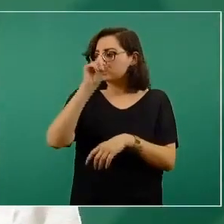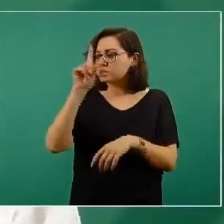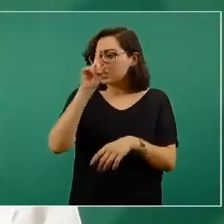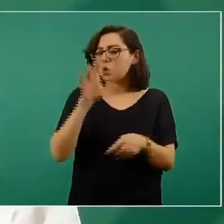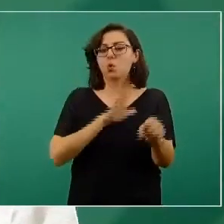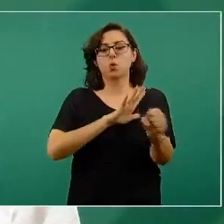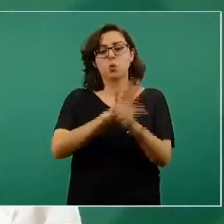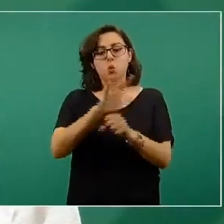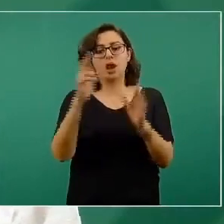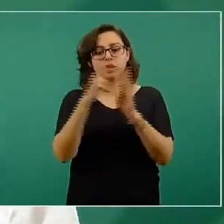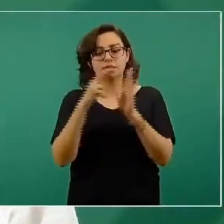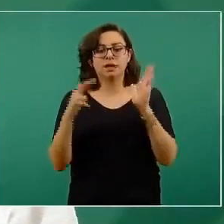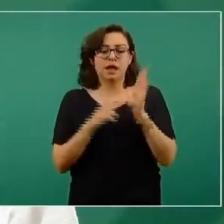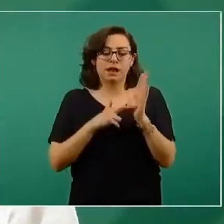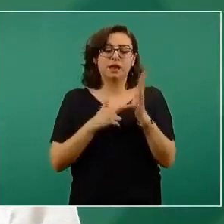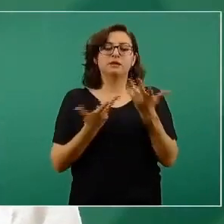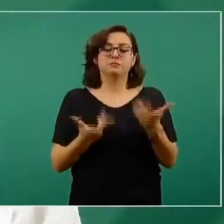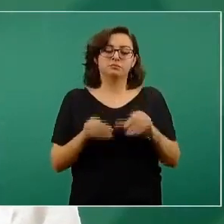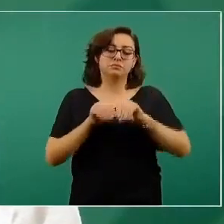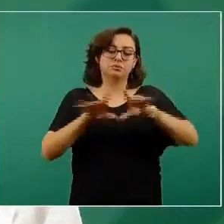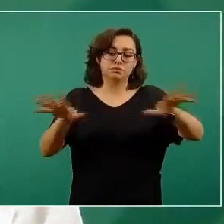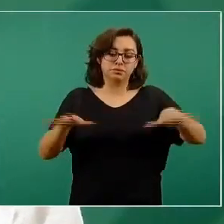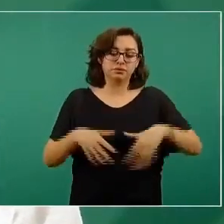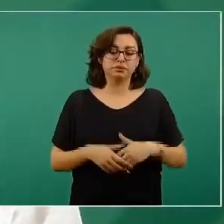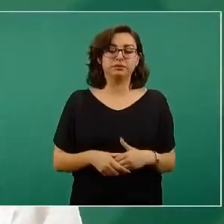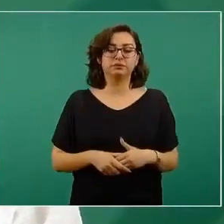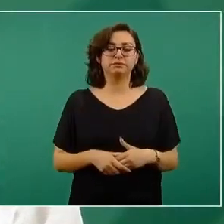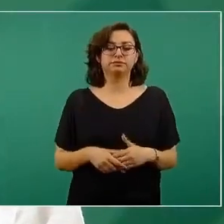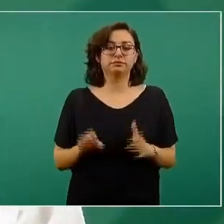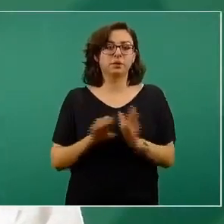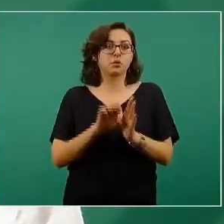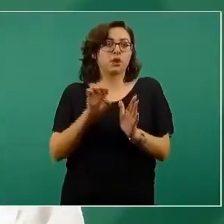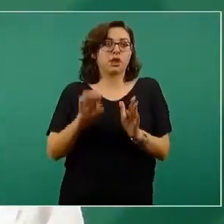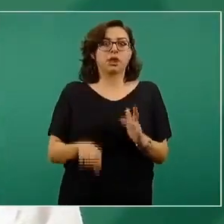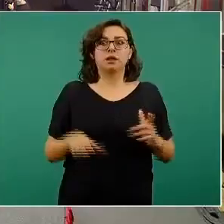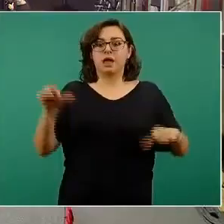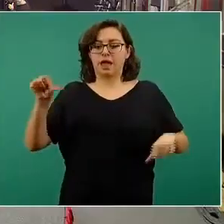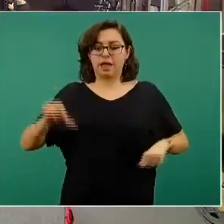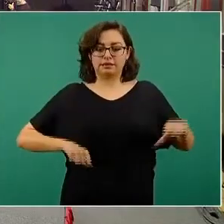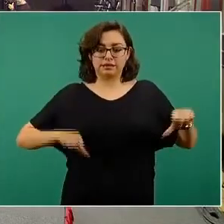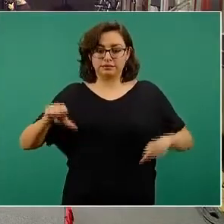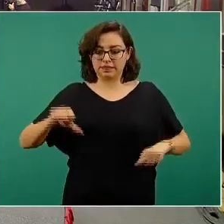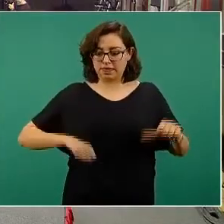para varias decisiones críticas. Por ejemplo, cuando abrimos 3 actividades económicas,